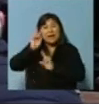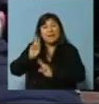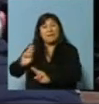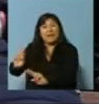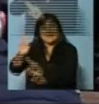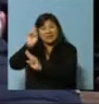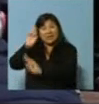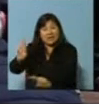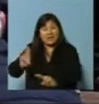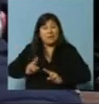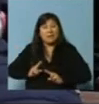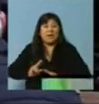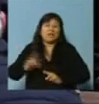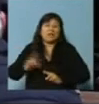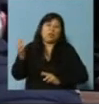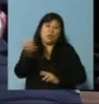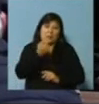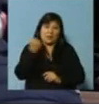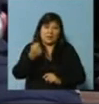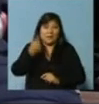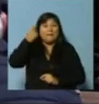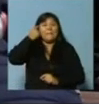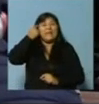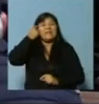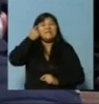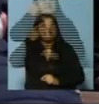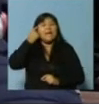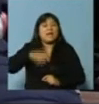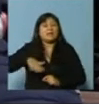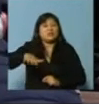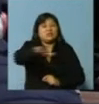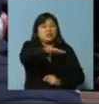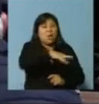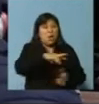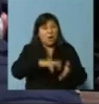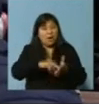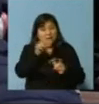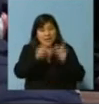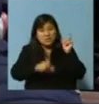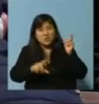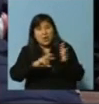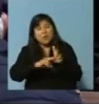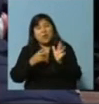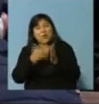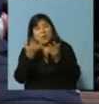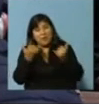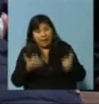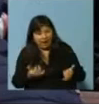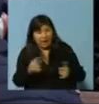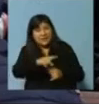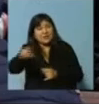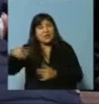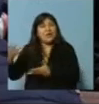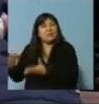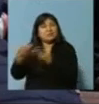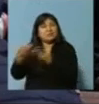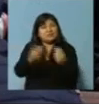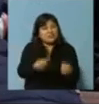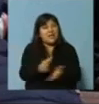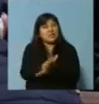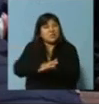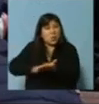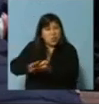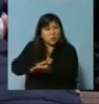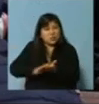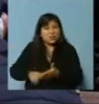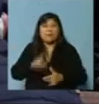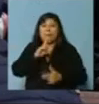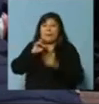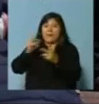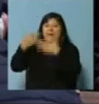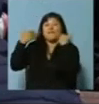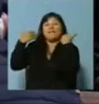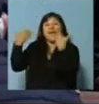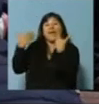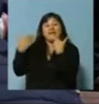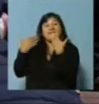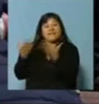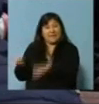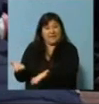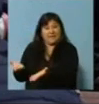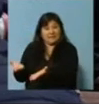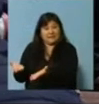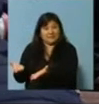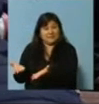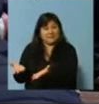importante, pensando en los problemas de la gente y solucionarlos. Felicitarle, señor gobernador, por